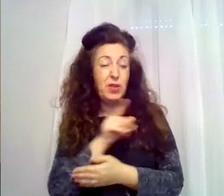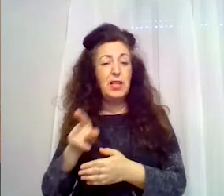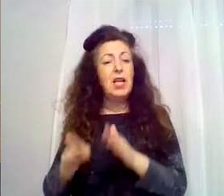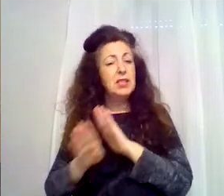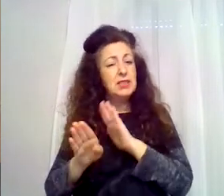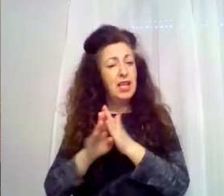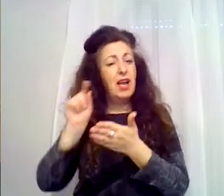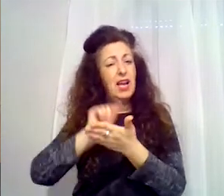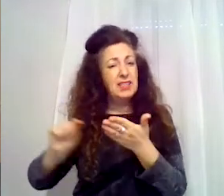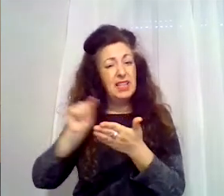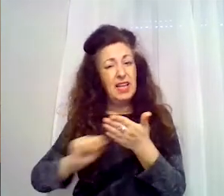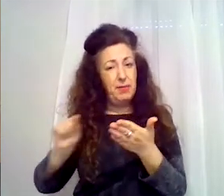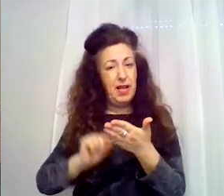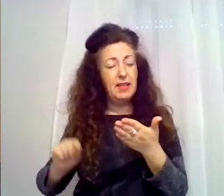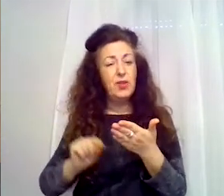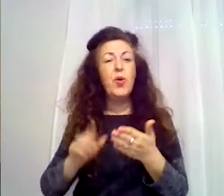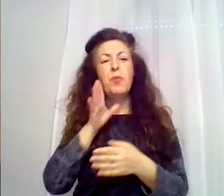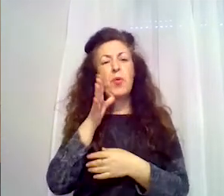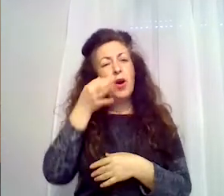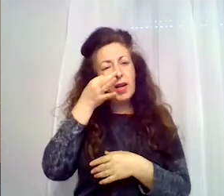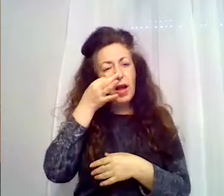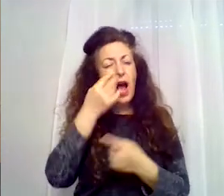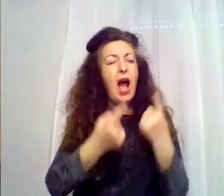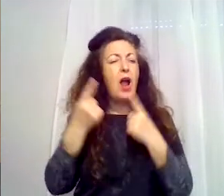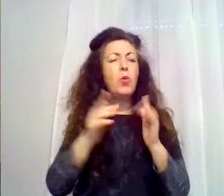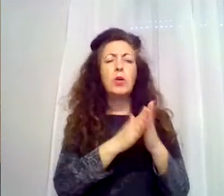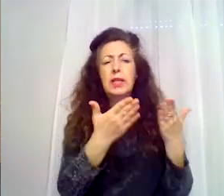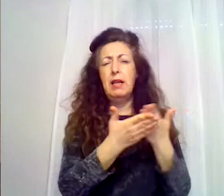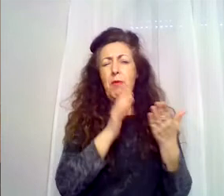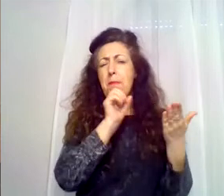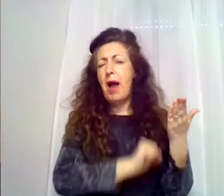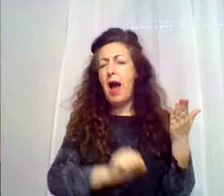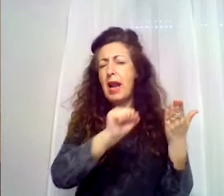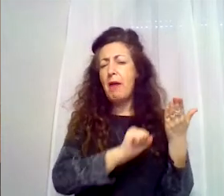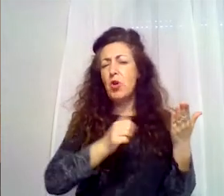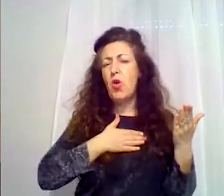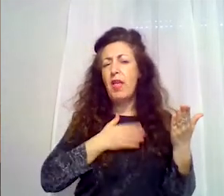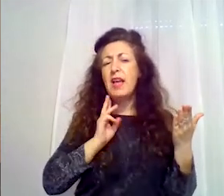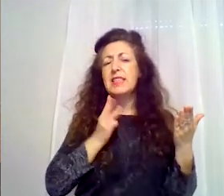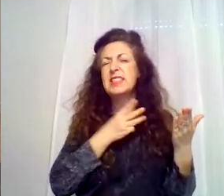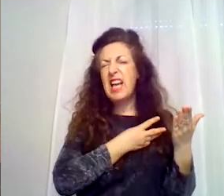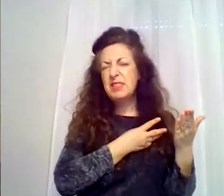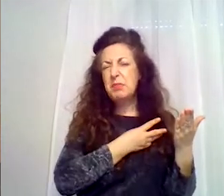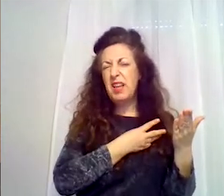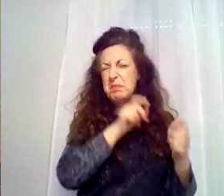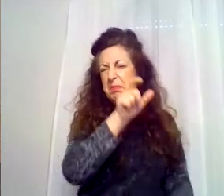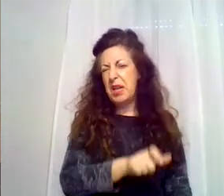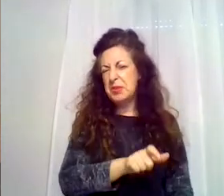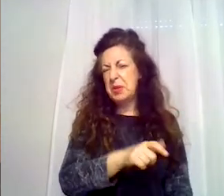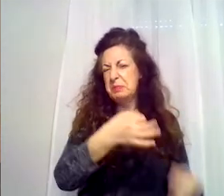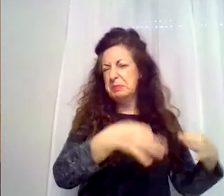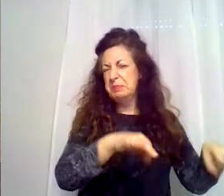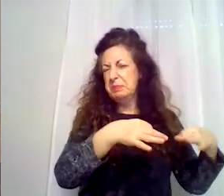siendo noble, estaba muy protegido, había escrito también esas obras libertinas y tiene un retrato donde